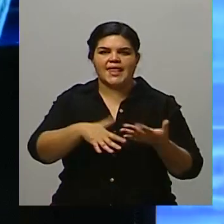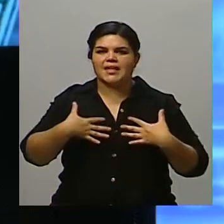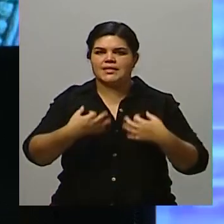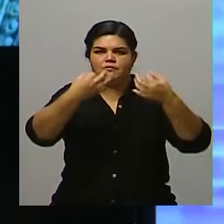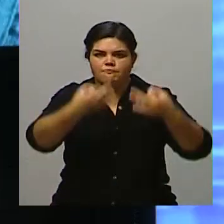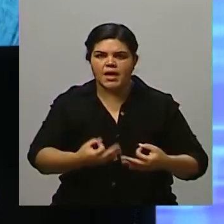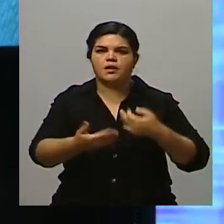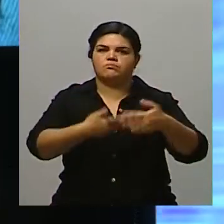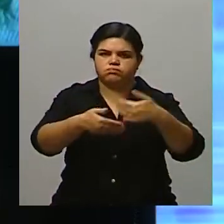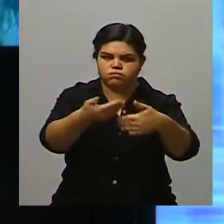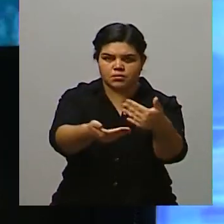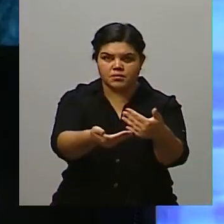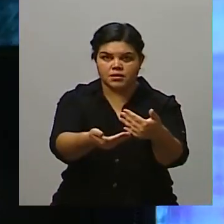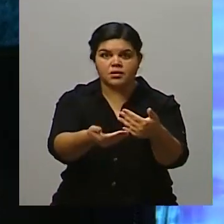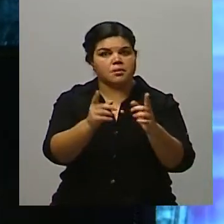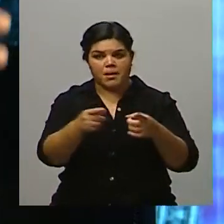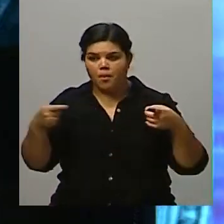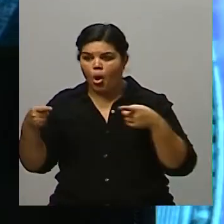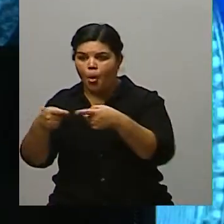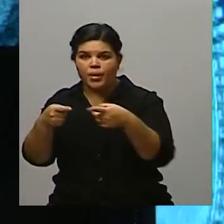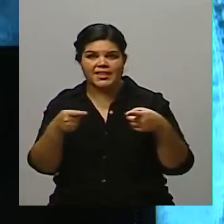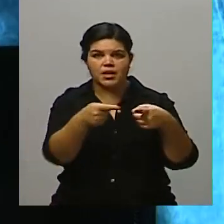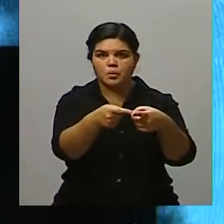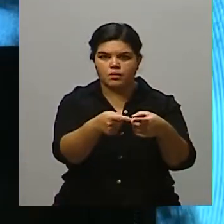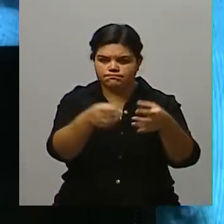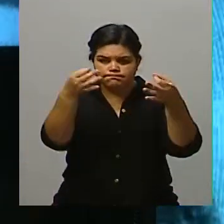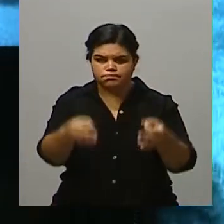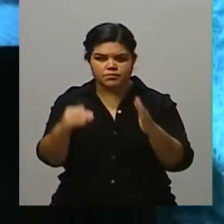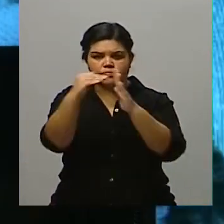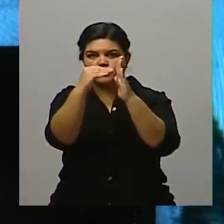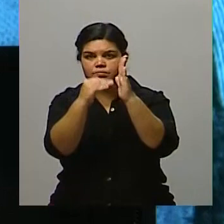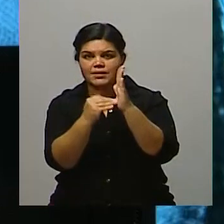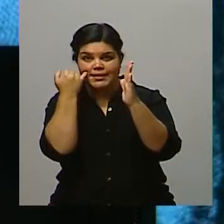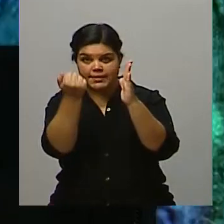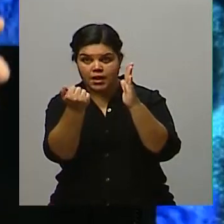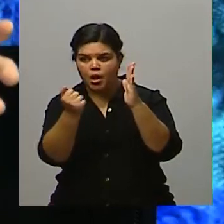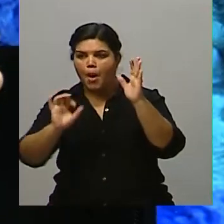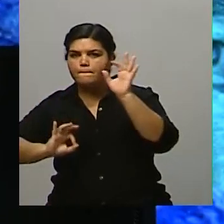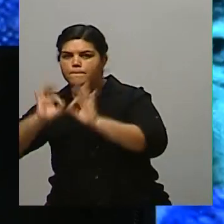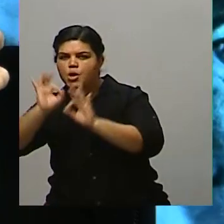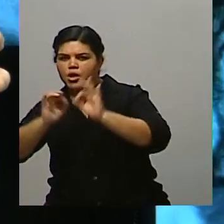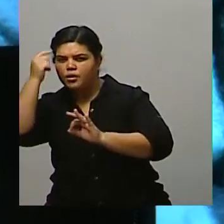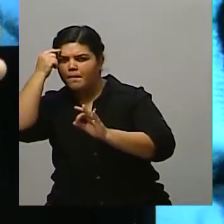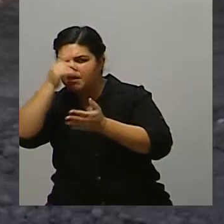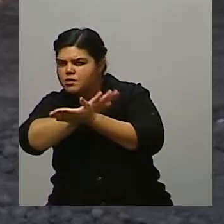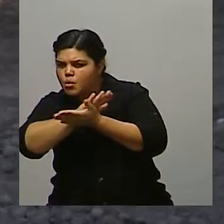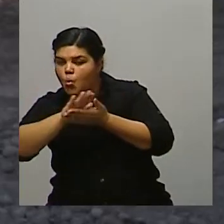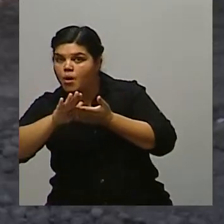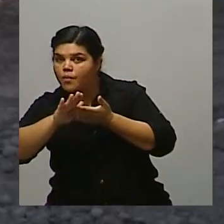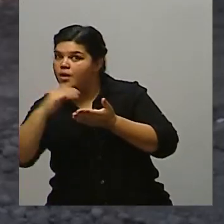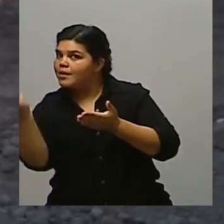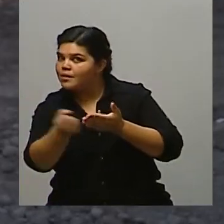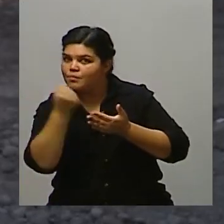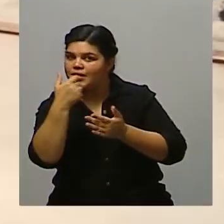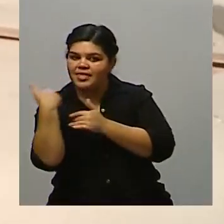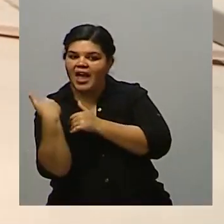lógica es, dado que tengo estos objetivos, cuando voy a plantear un proyecto, tengo que preocuparme de entender de que ese proyecto va a aportar